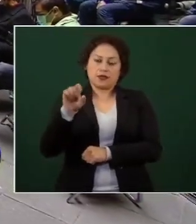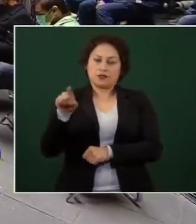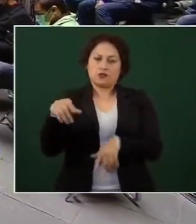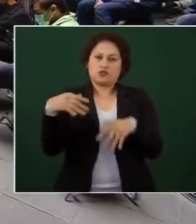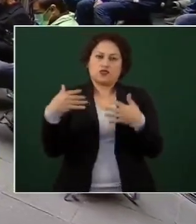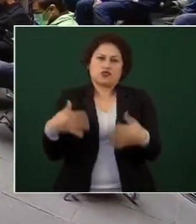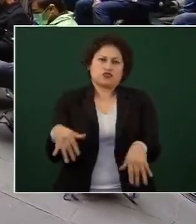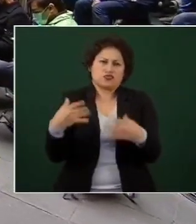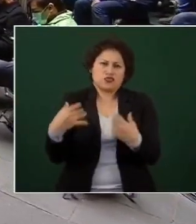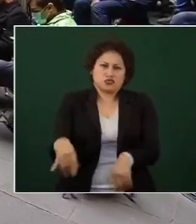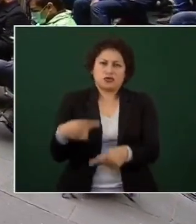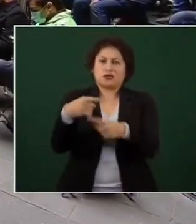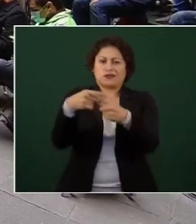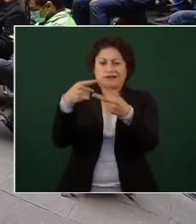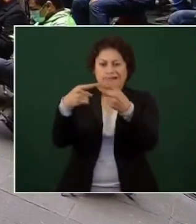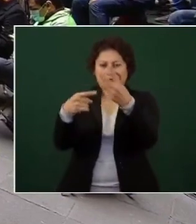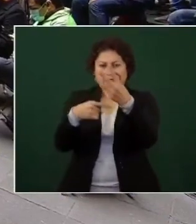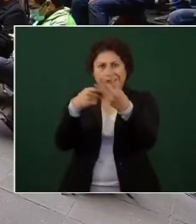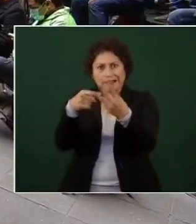los de...